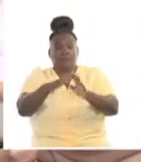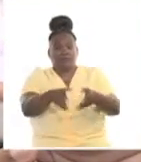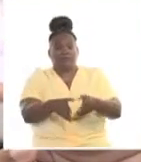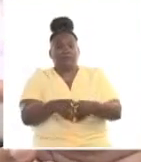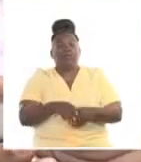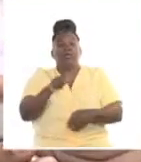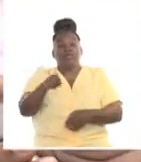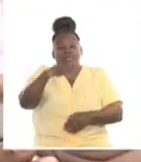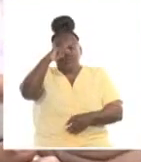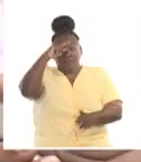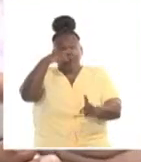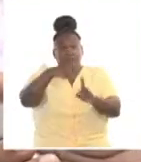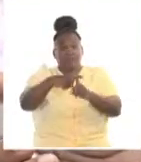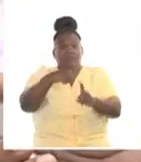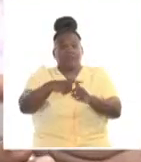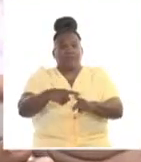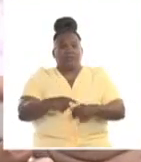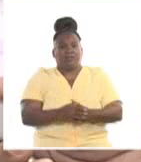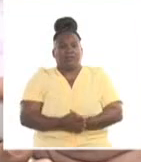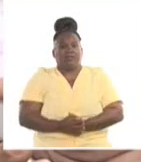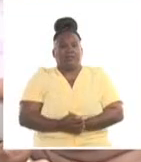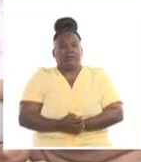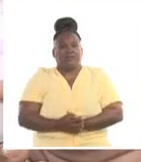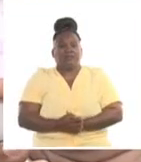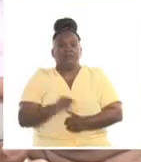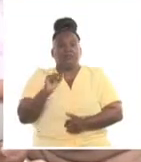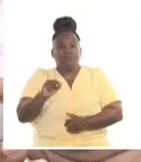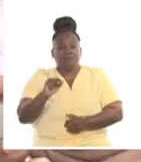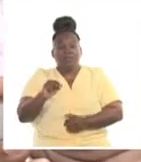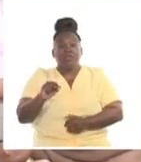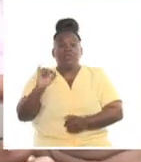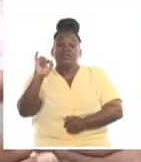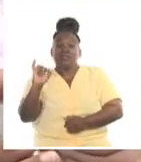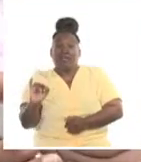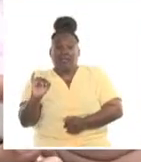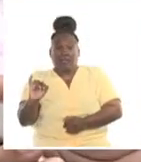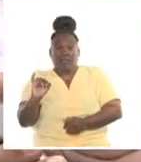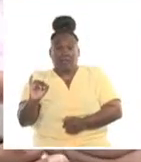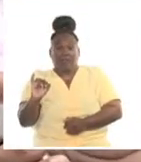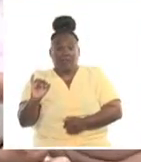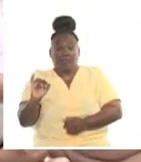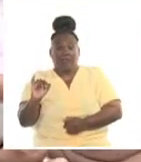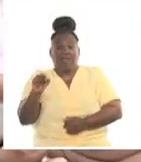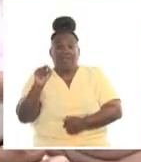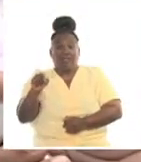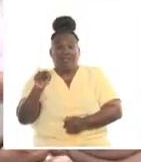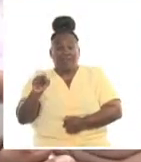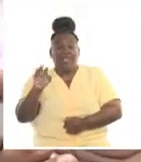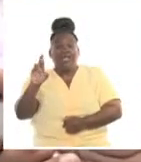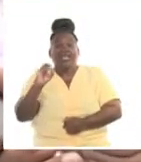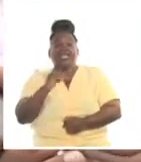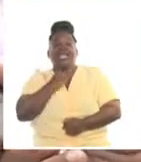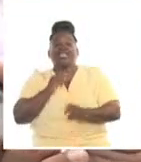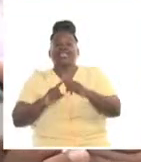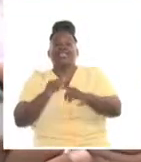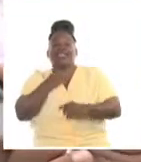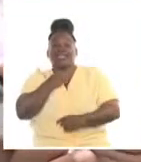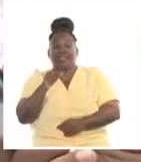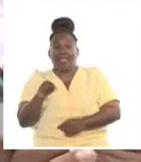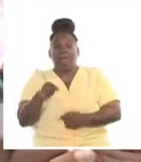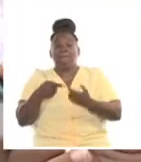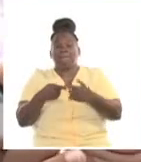y ahora hace un momentico entró la unidad número 6 de la termoeléctrica de Renté, pero tenemos un